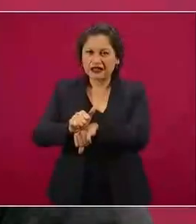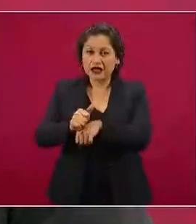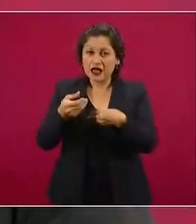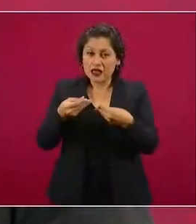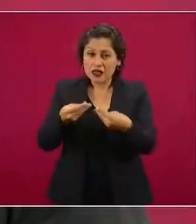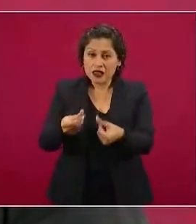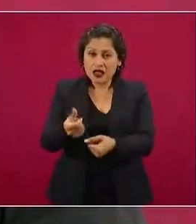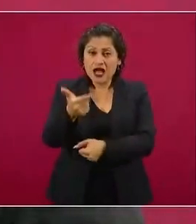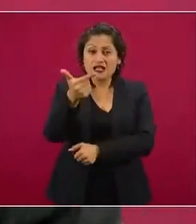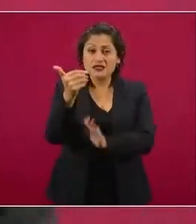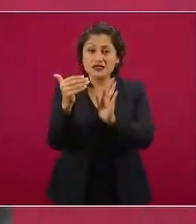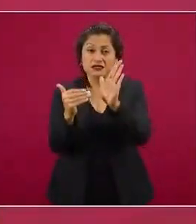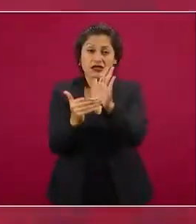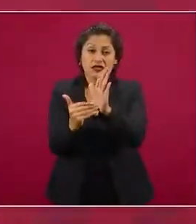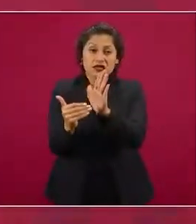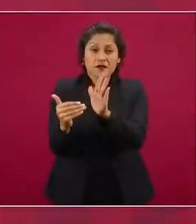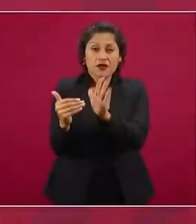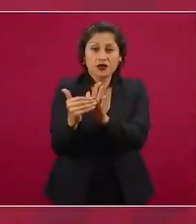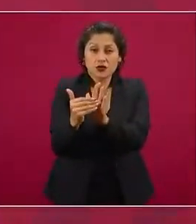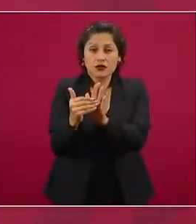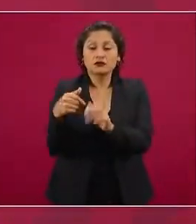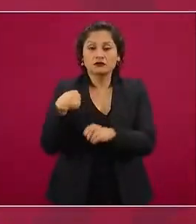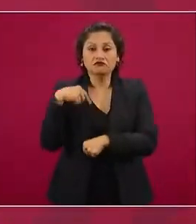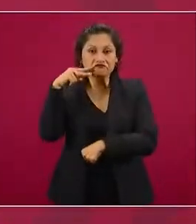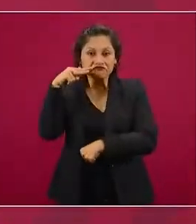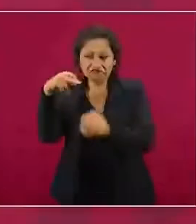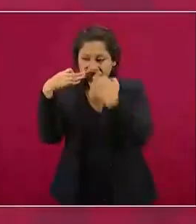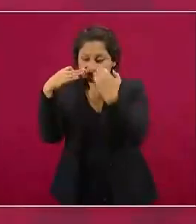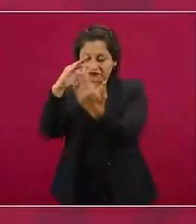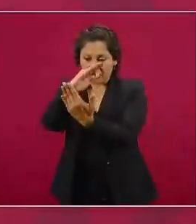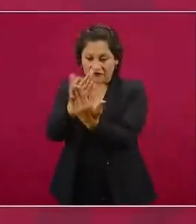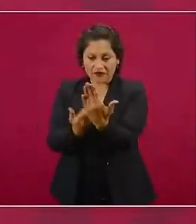7 millones, una factura. Claro, falsa.